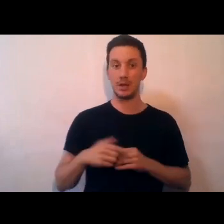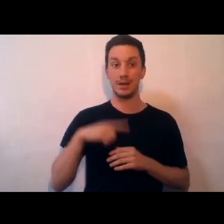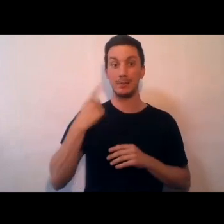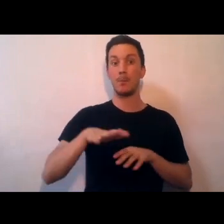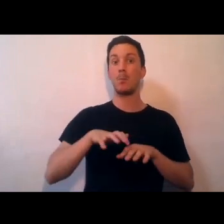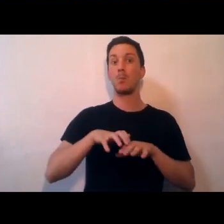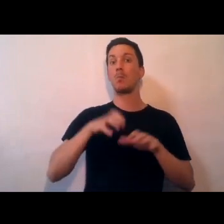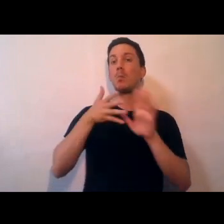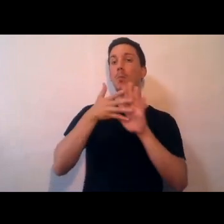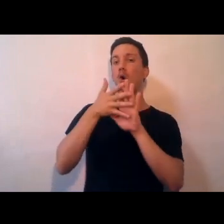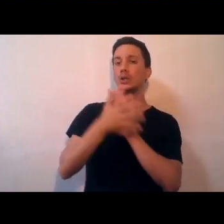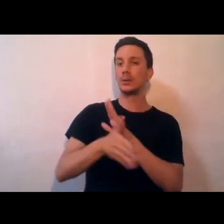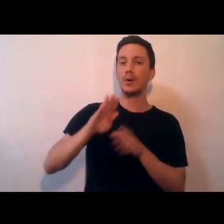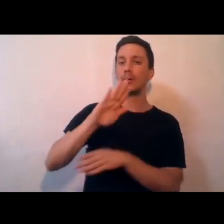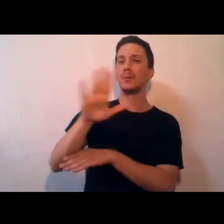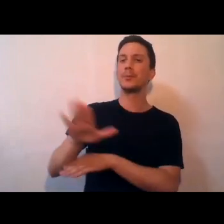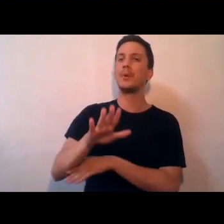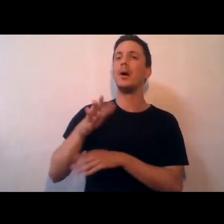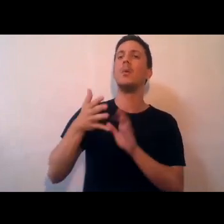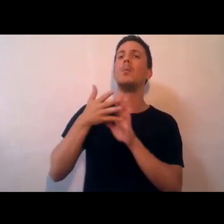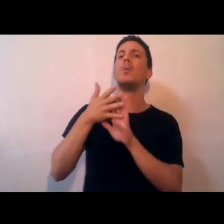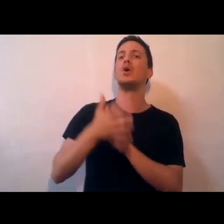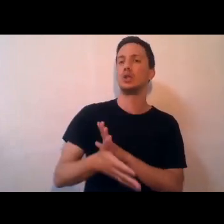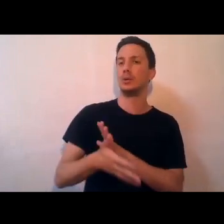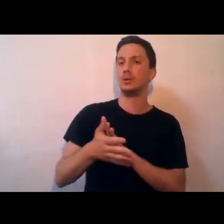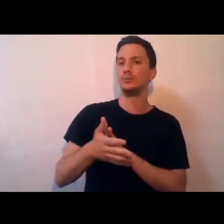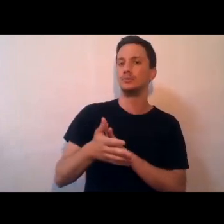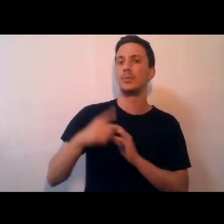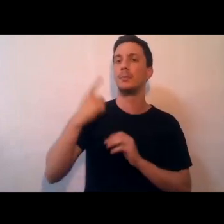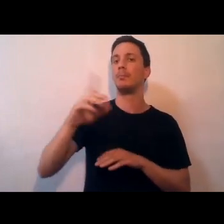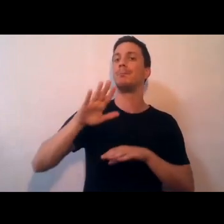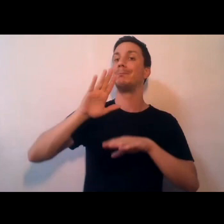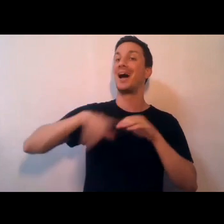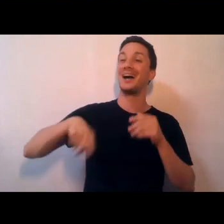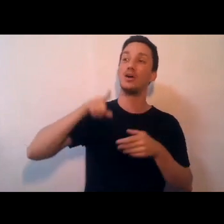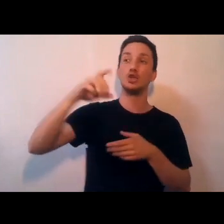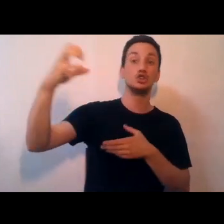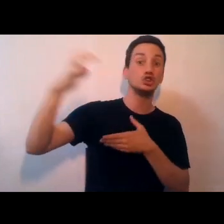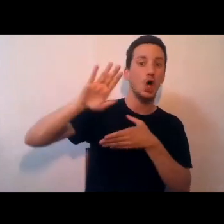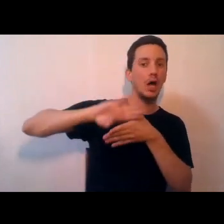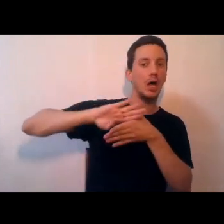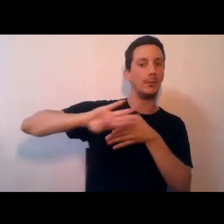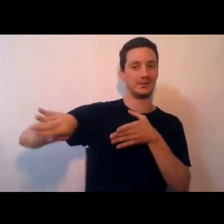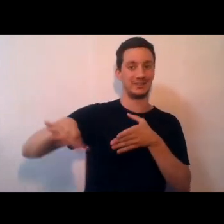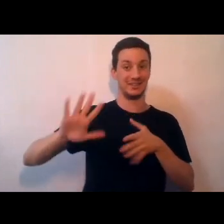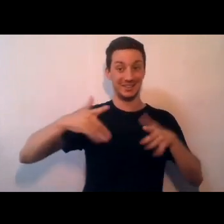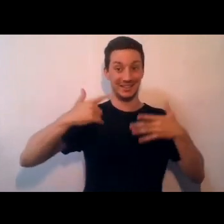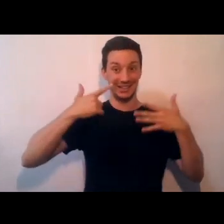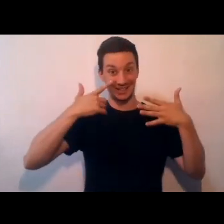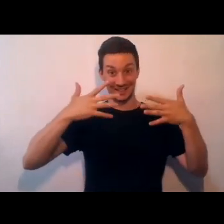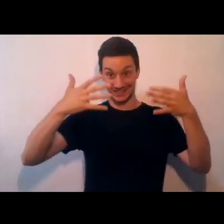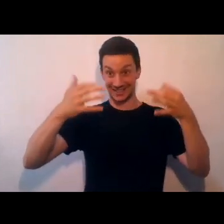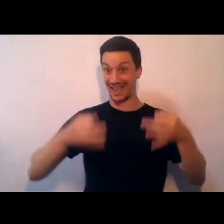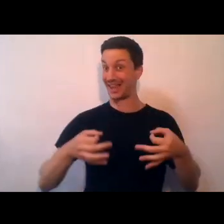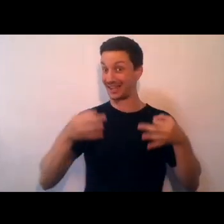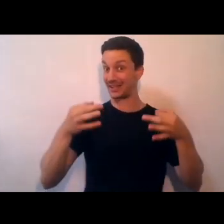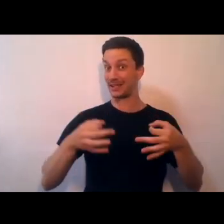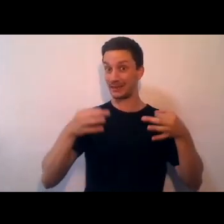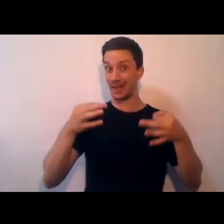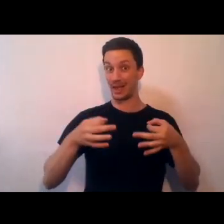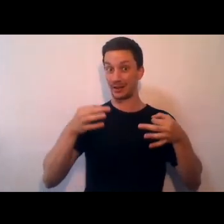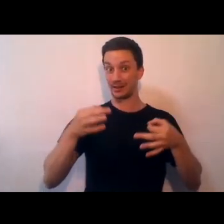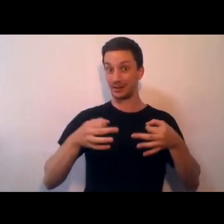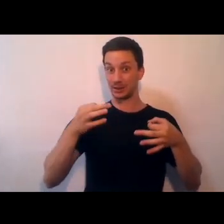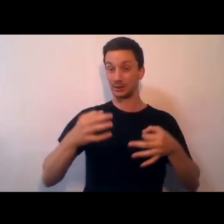ponen es para evitar las quemaduras solares. Pero la realidad del exceso